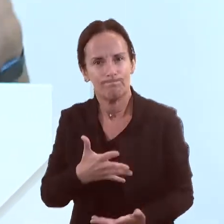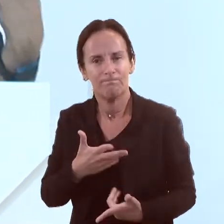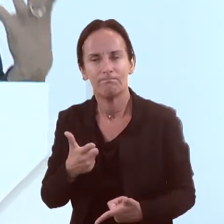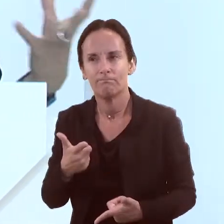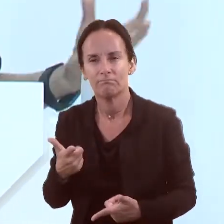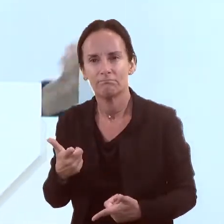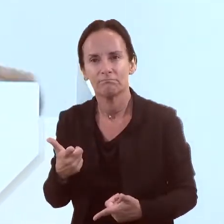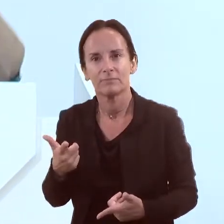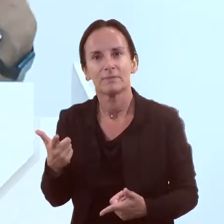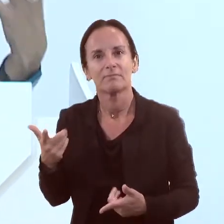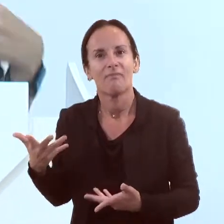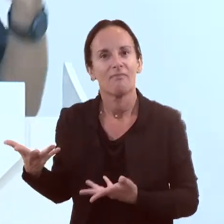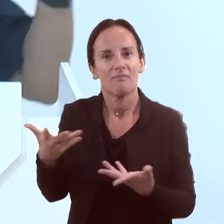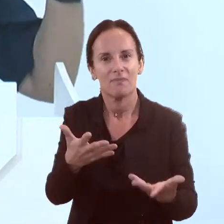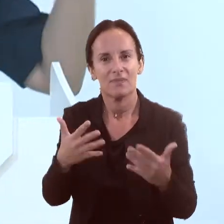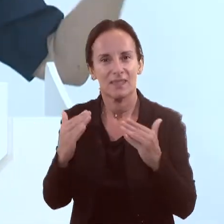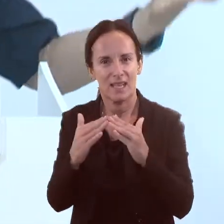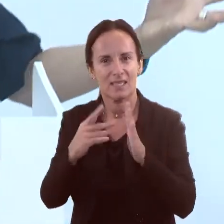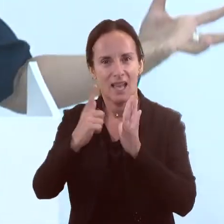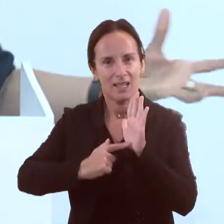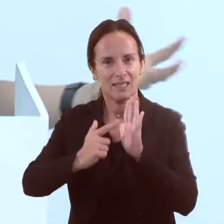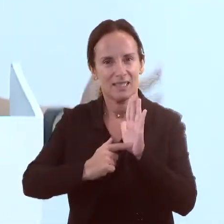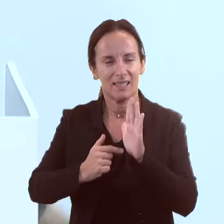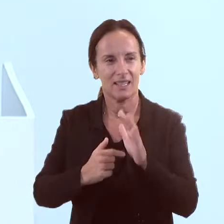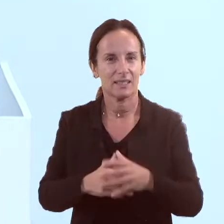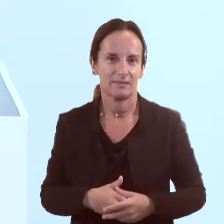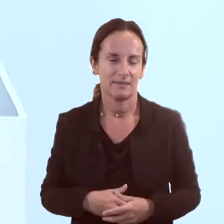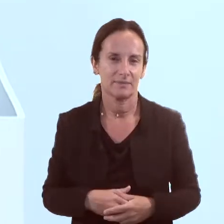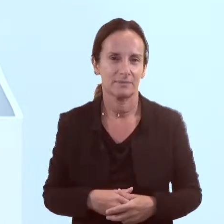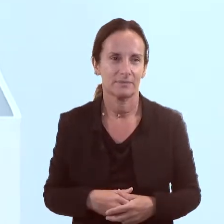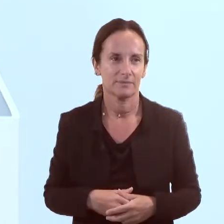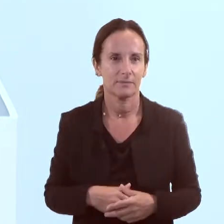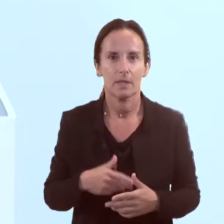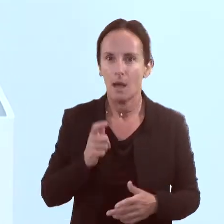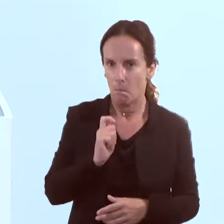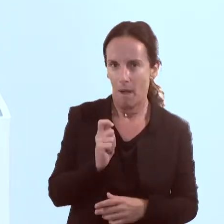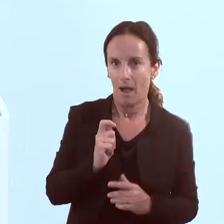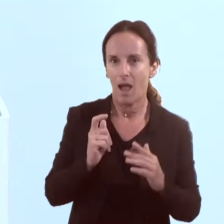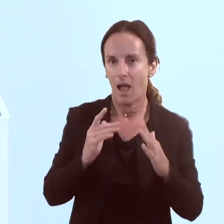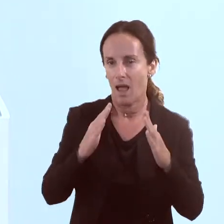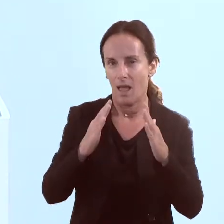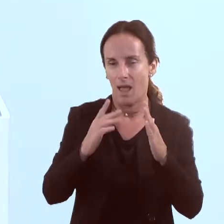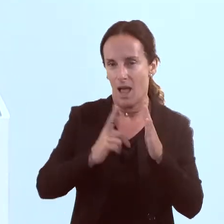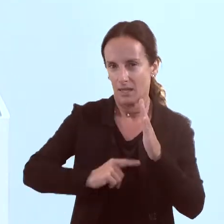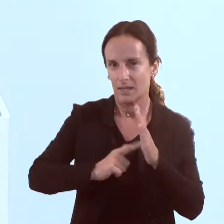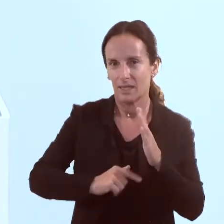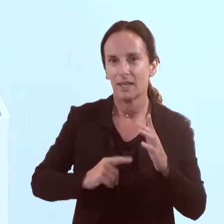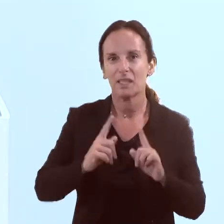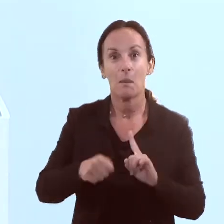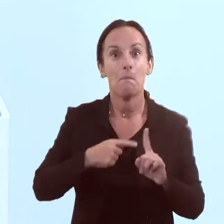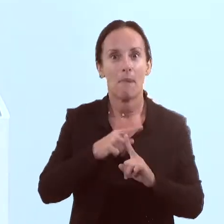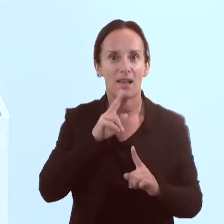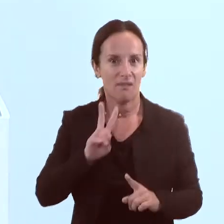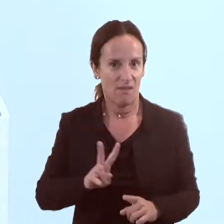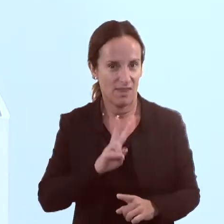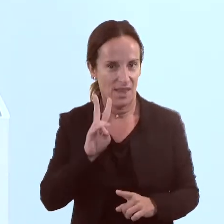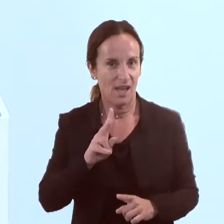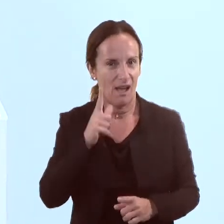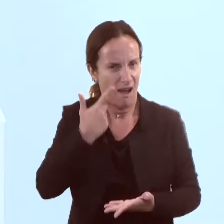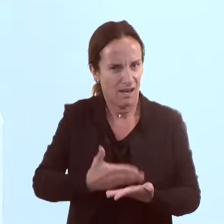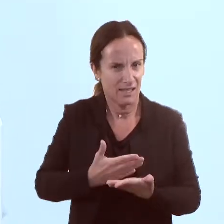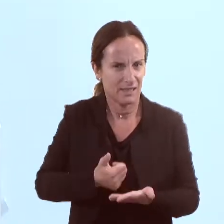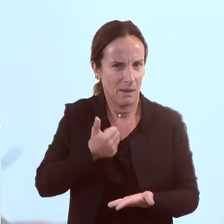la vivienda se pagarán los alquileres, aparte de otra serie de ventajas que además les contaremos porque realmente tiene más